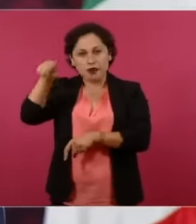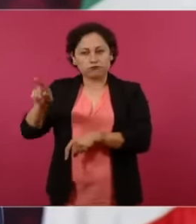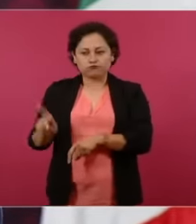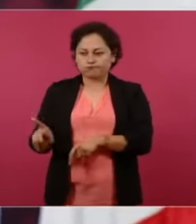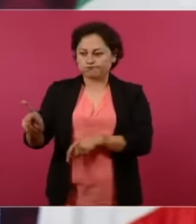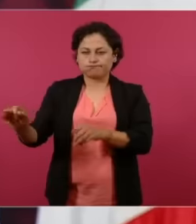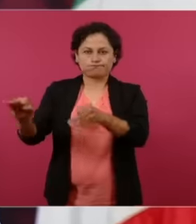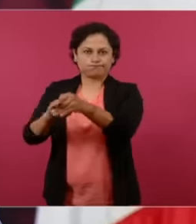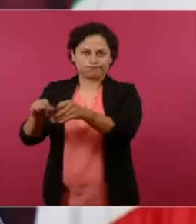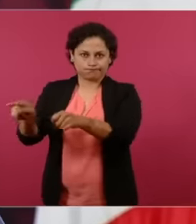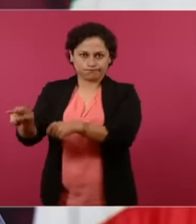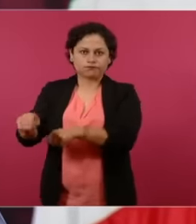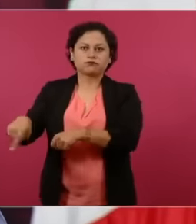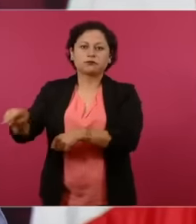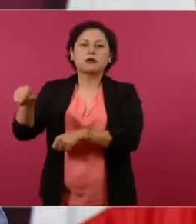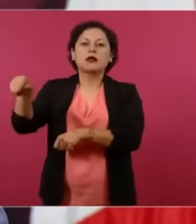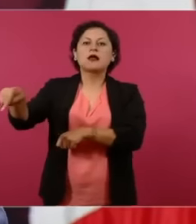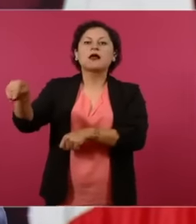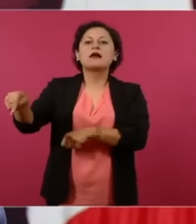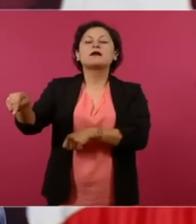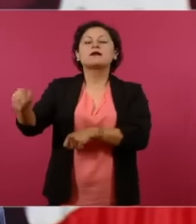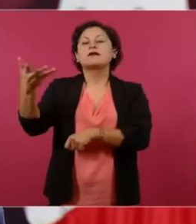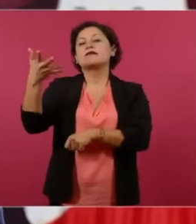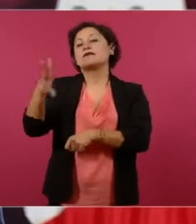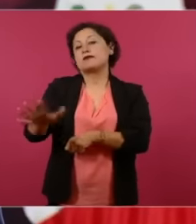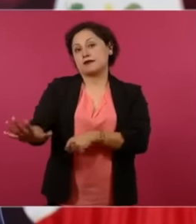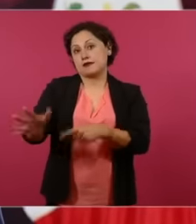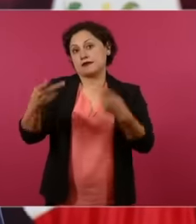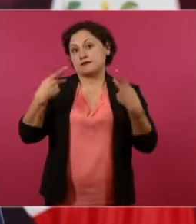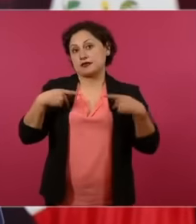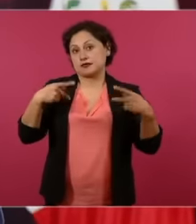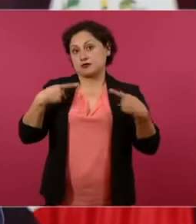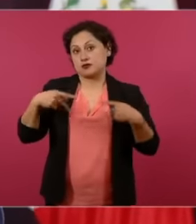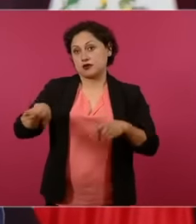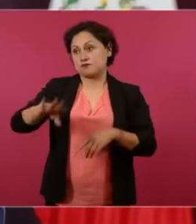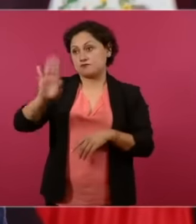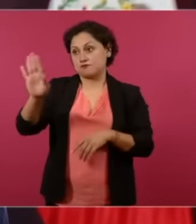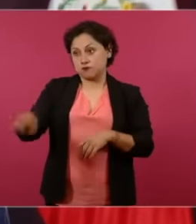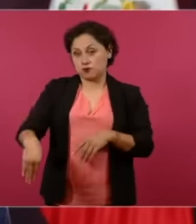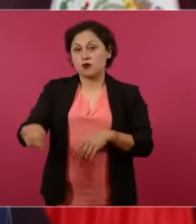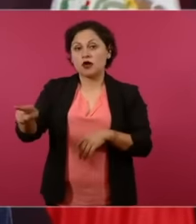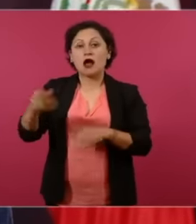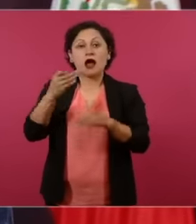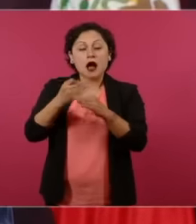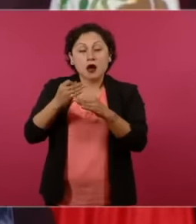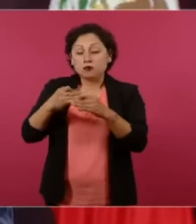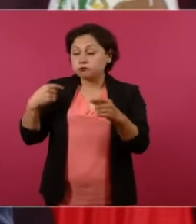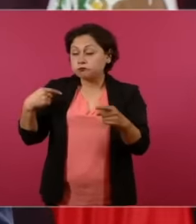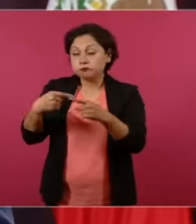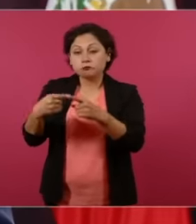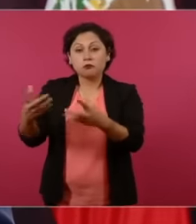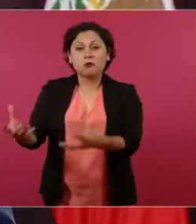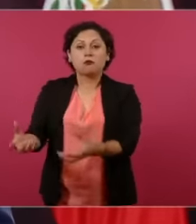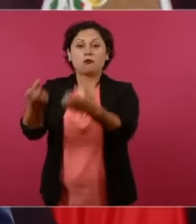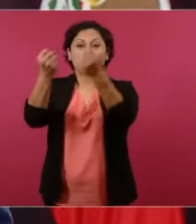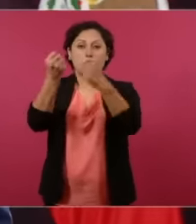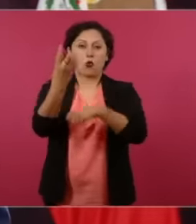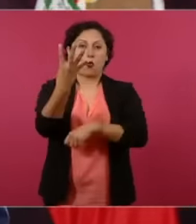ahí fueron 10, ya se rescataron 4